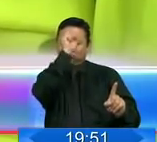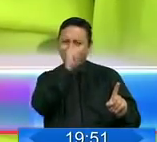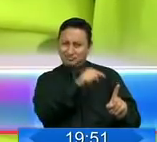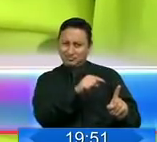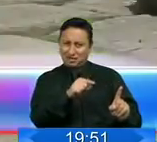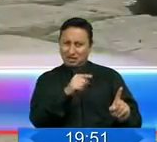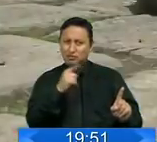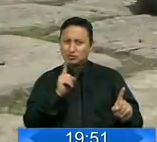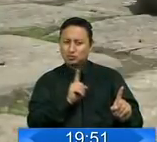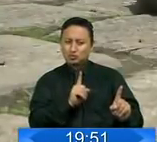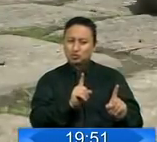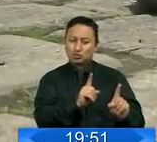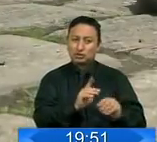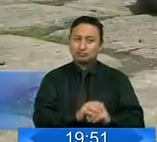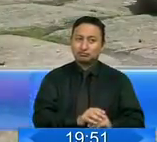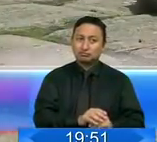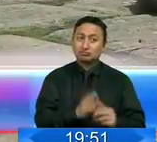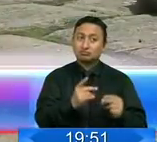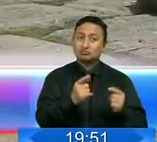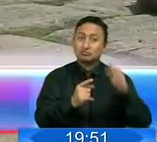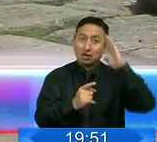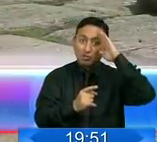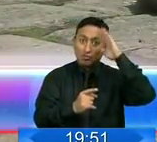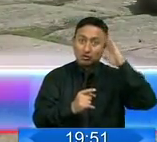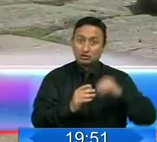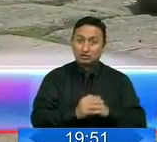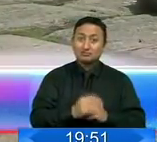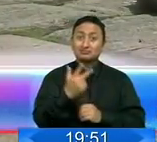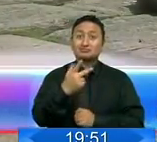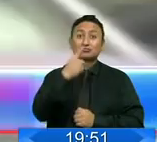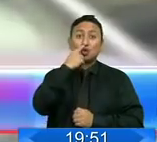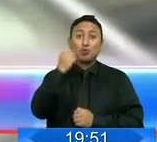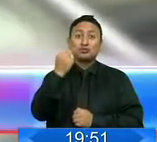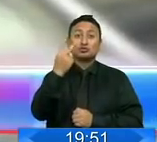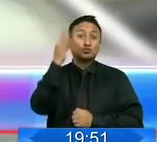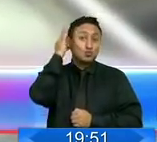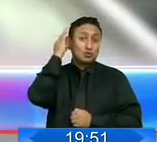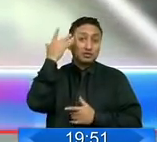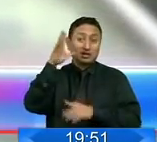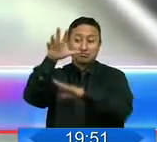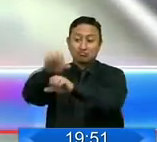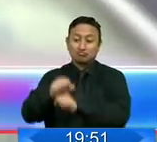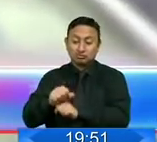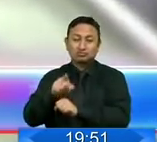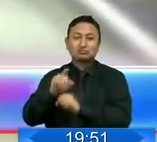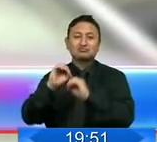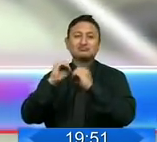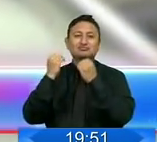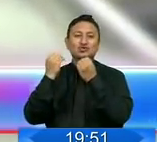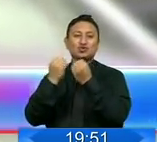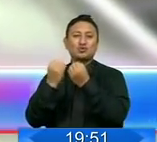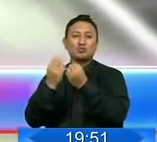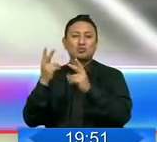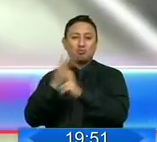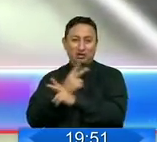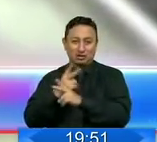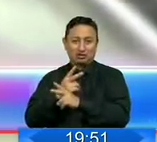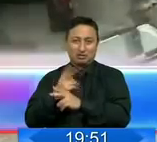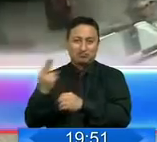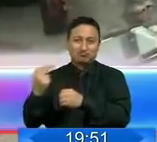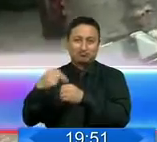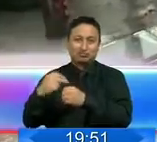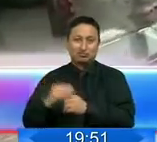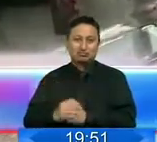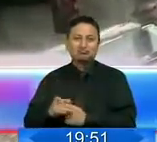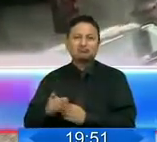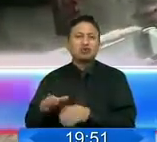atraco. En una rápida acción lograron la captura de 3 hombres y 2 mujeres, serían parte de una presunta organización delictiva cuyo modus